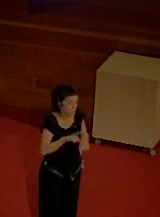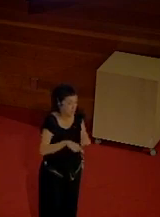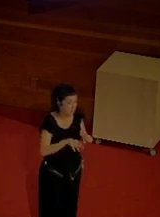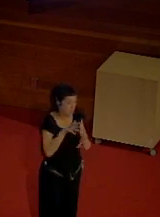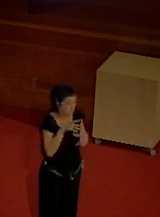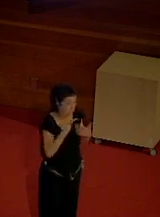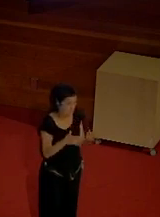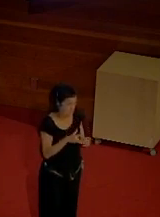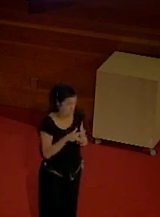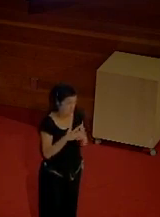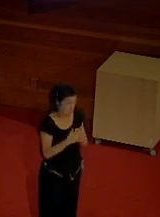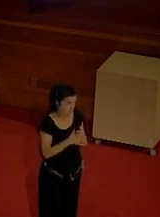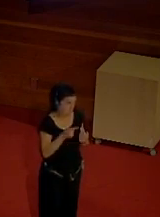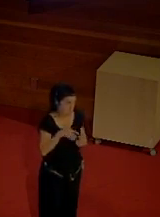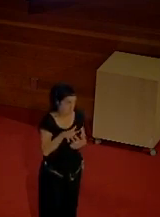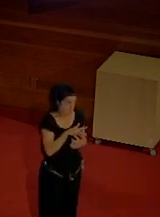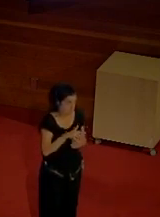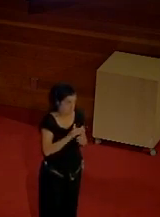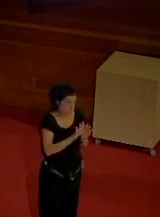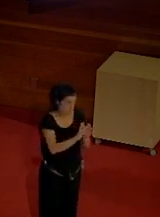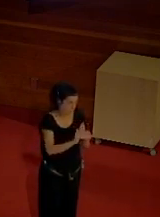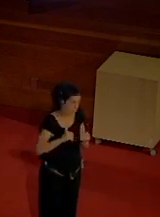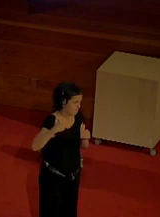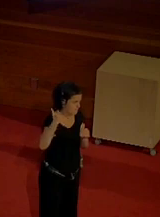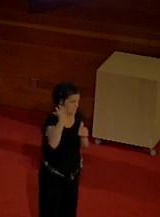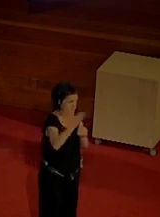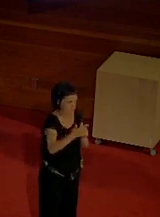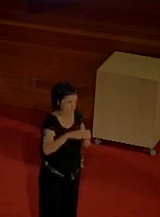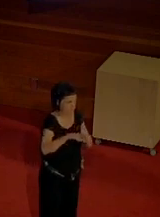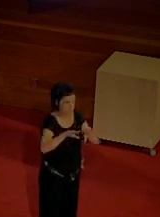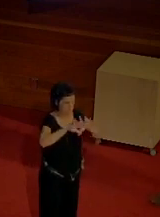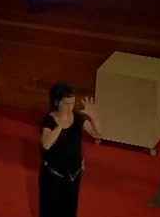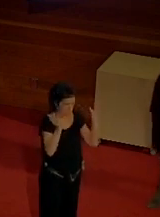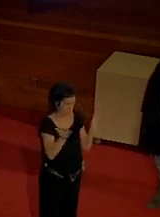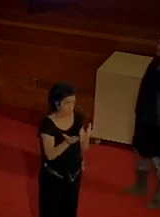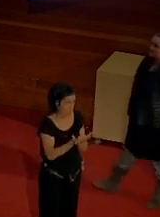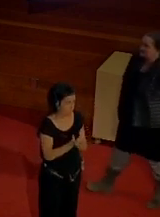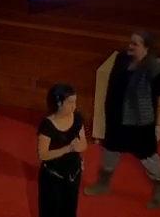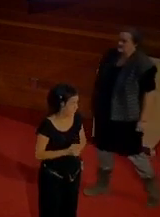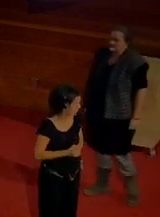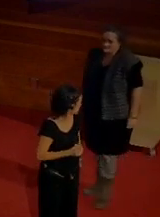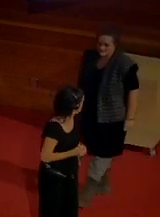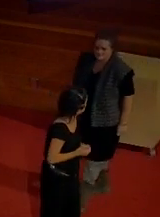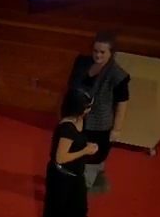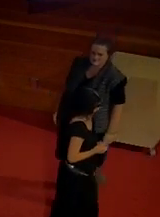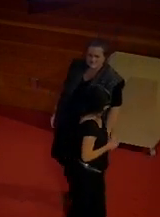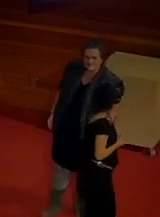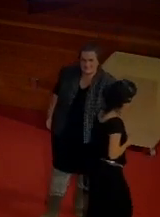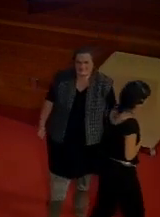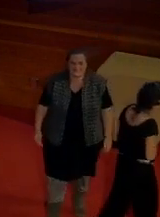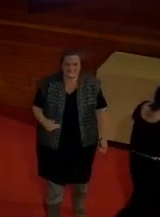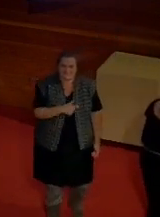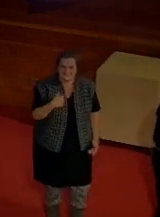digo va más allá de lo regional y es una escala totalmente global Qué está haciendo china por su parte